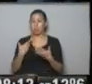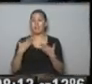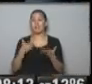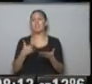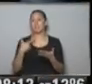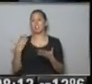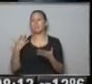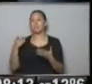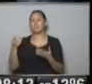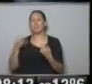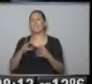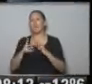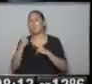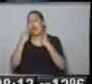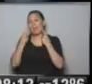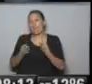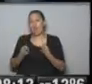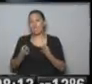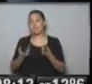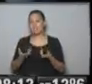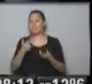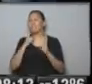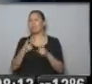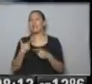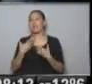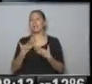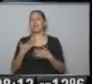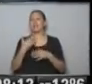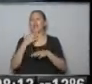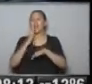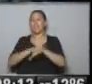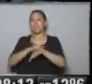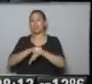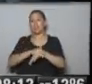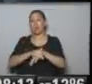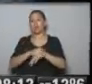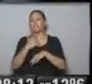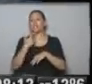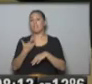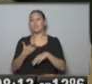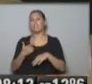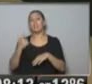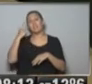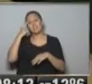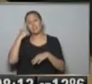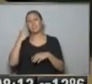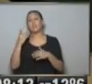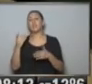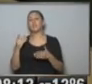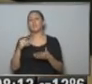para nosotros es un gran reconocimiento, pero bueno, también es una gran responsabilidad y mi idea es seguir construyendo este